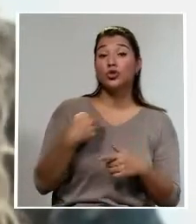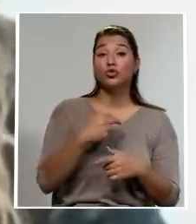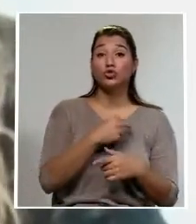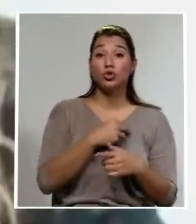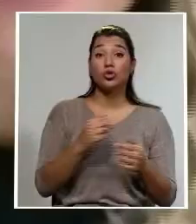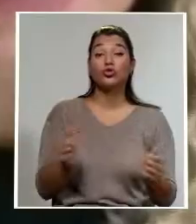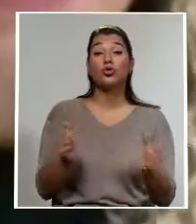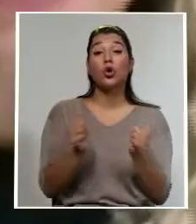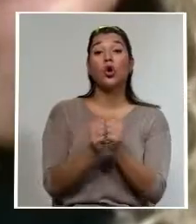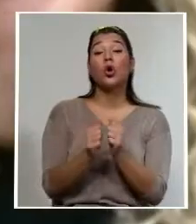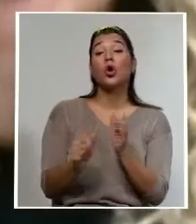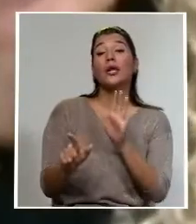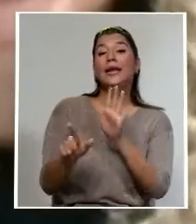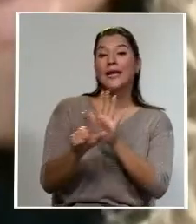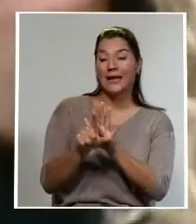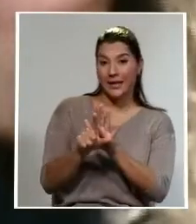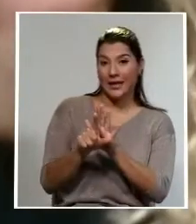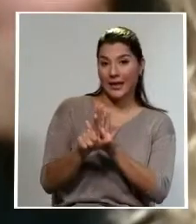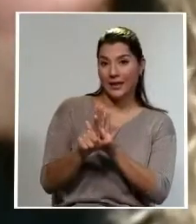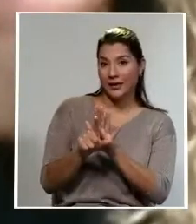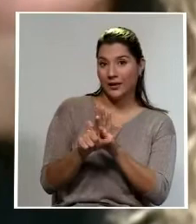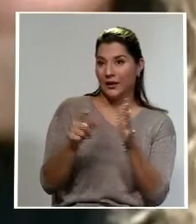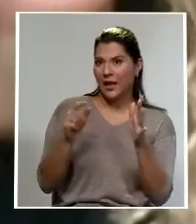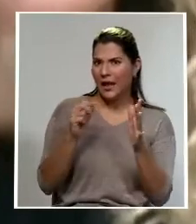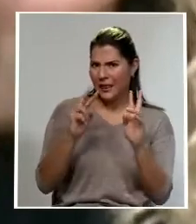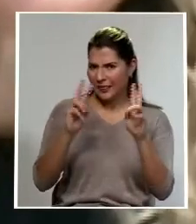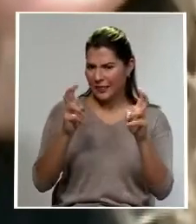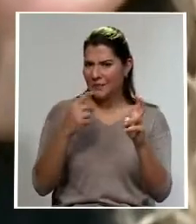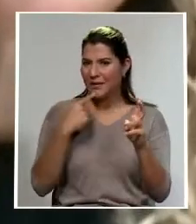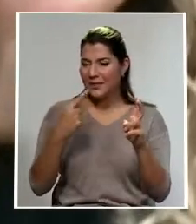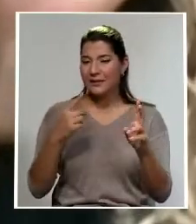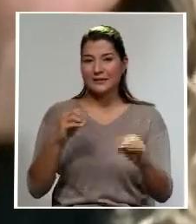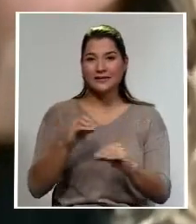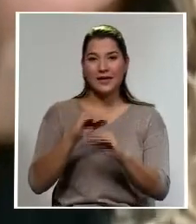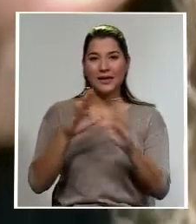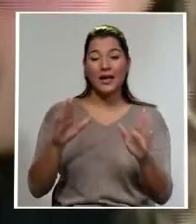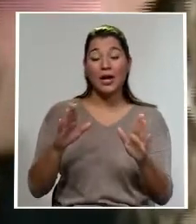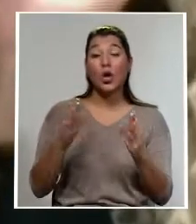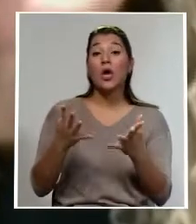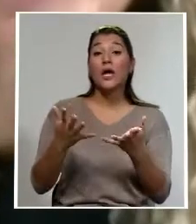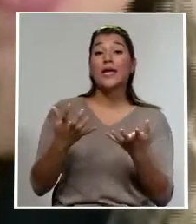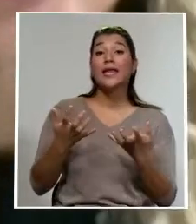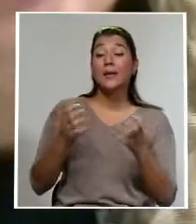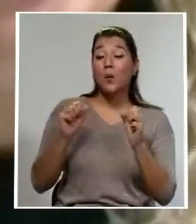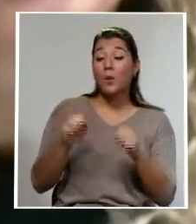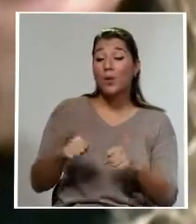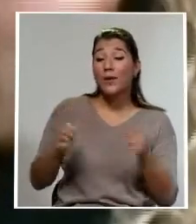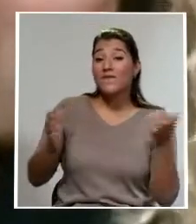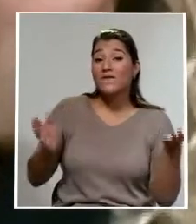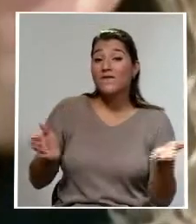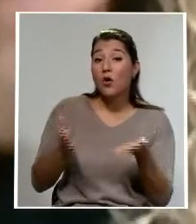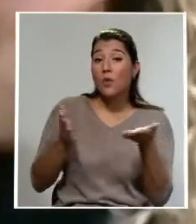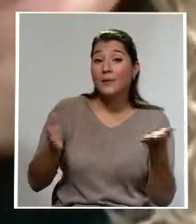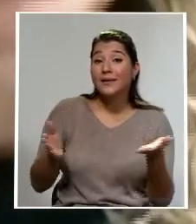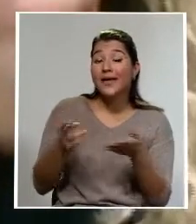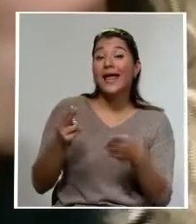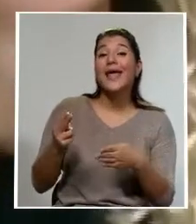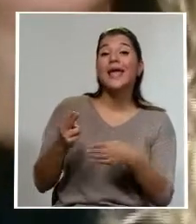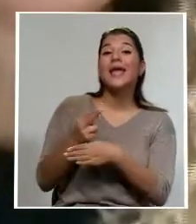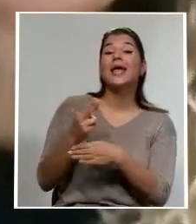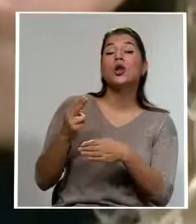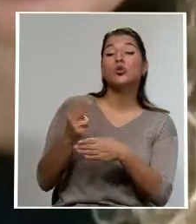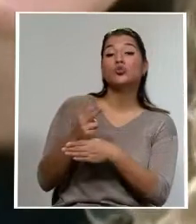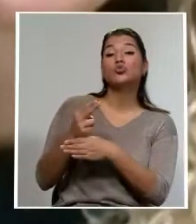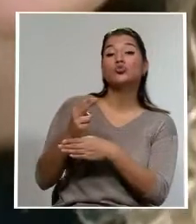la ley, ciertamente, incluso el título lo establece, es fomentar el uso de los bonos temáticos,